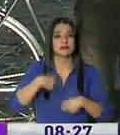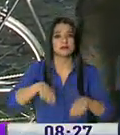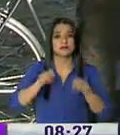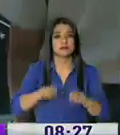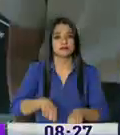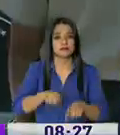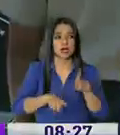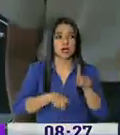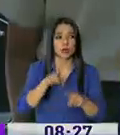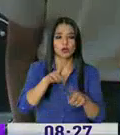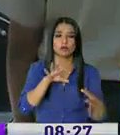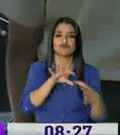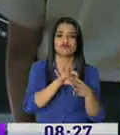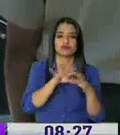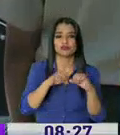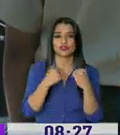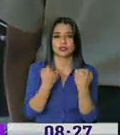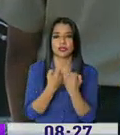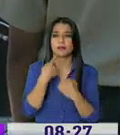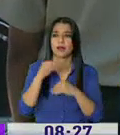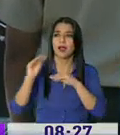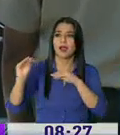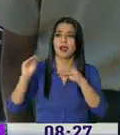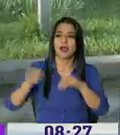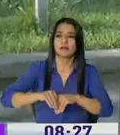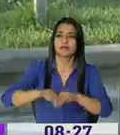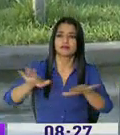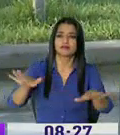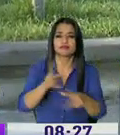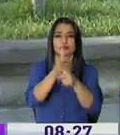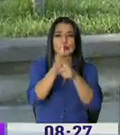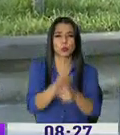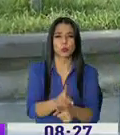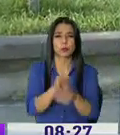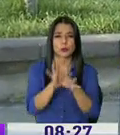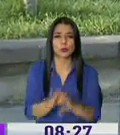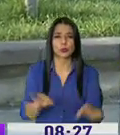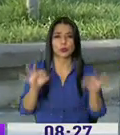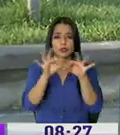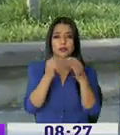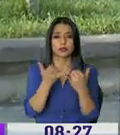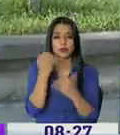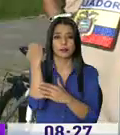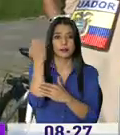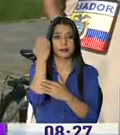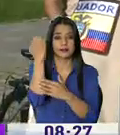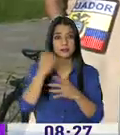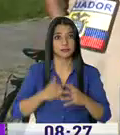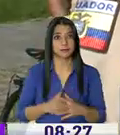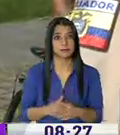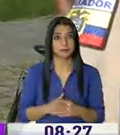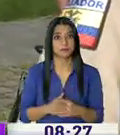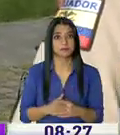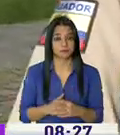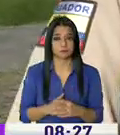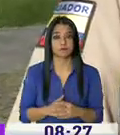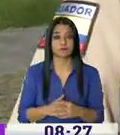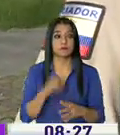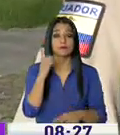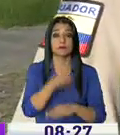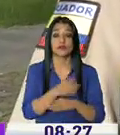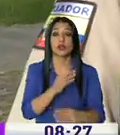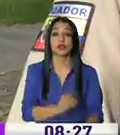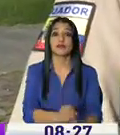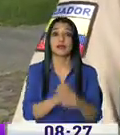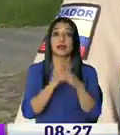varios actores sociales para difundir las medidas preventivas indispensables durante el estado de emergencia. La obligatoriedad de cumplir con las